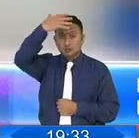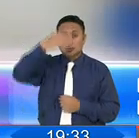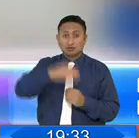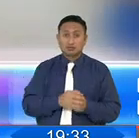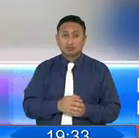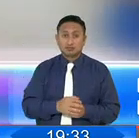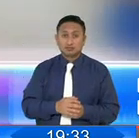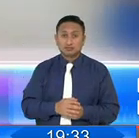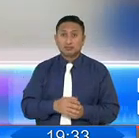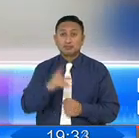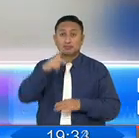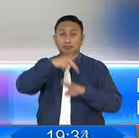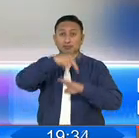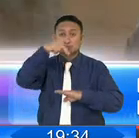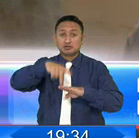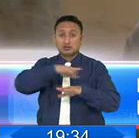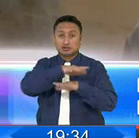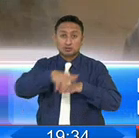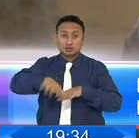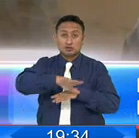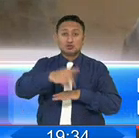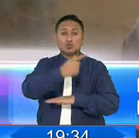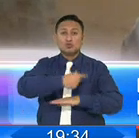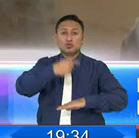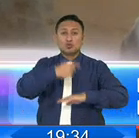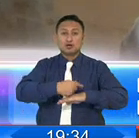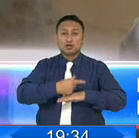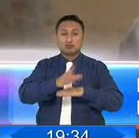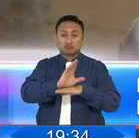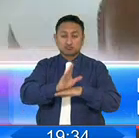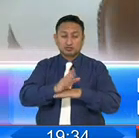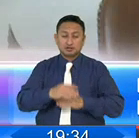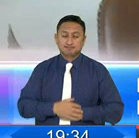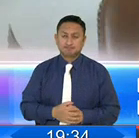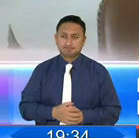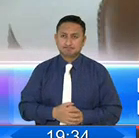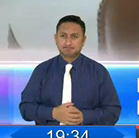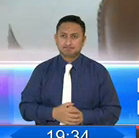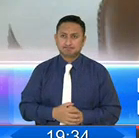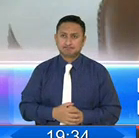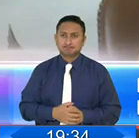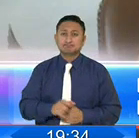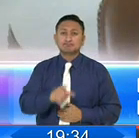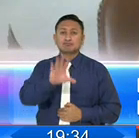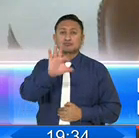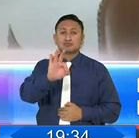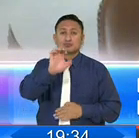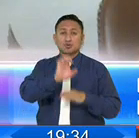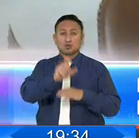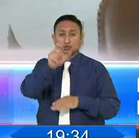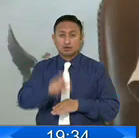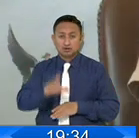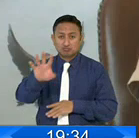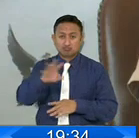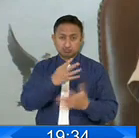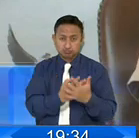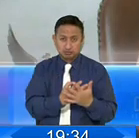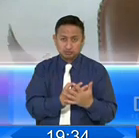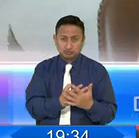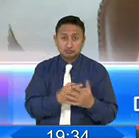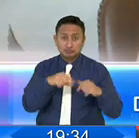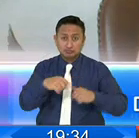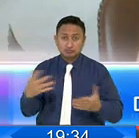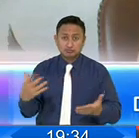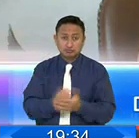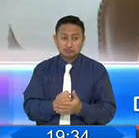los Áchilas, Pichincha, Los Ríos, Guayas y Morona, Santiago. Fueron detenidos 9 ecuatorianos. Y se